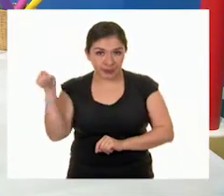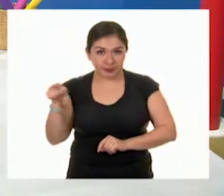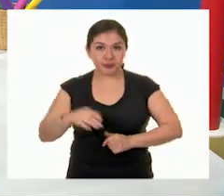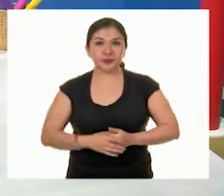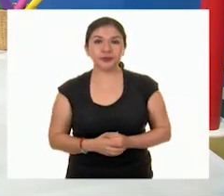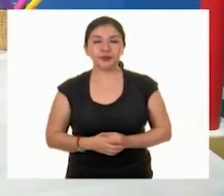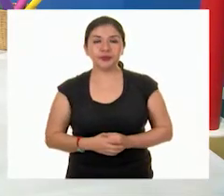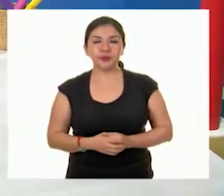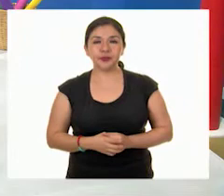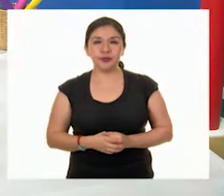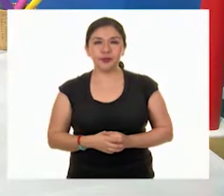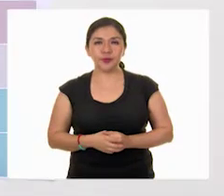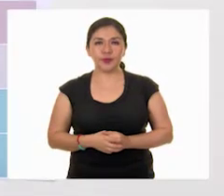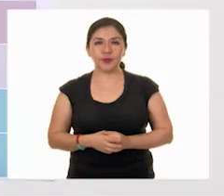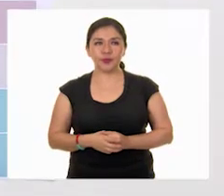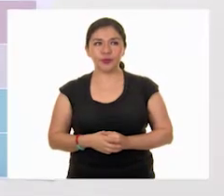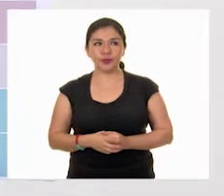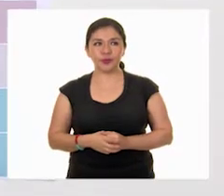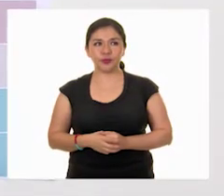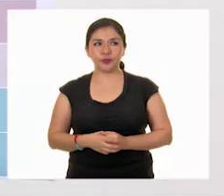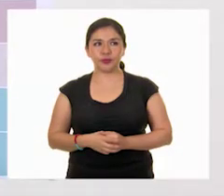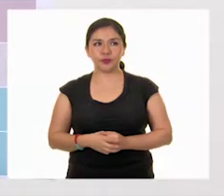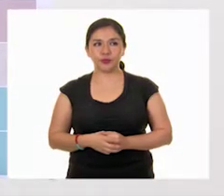o anaranjado.